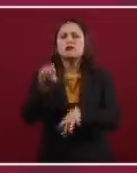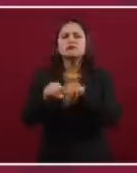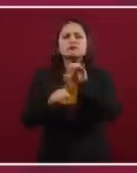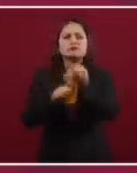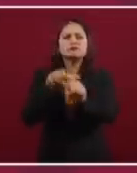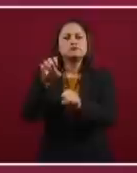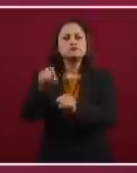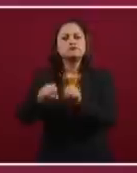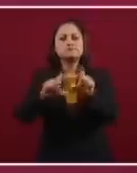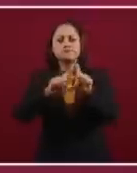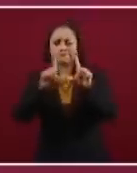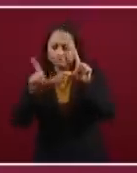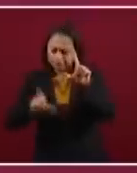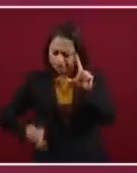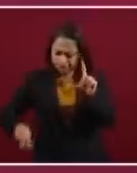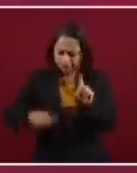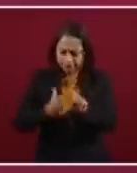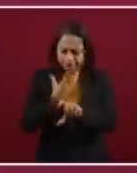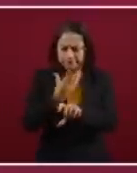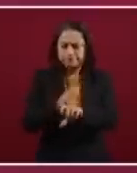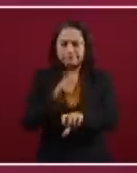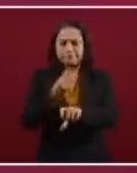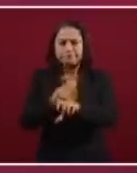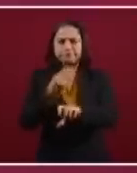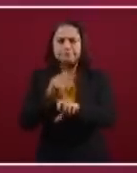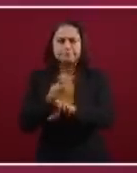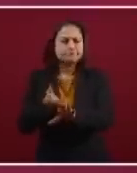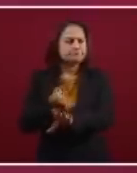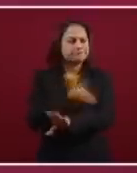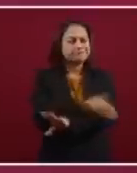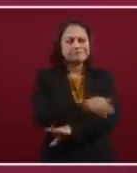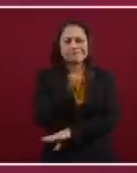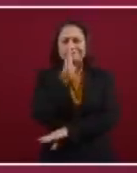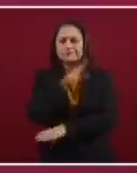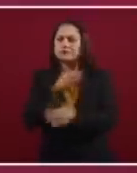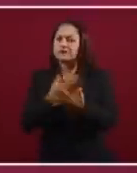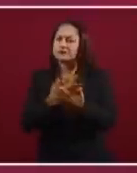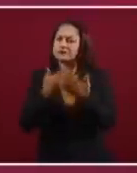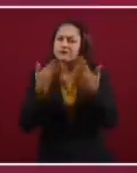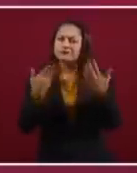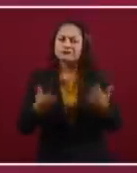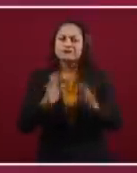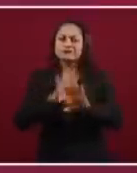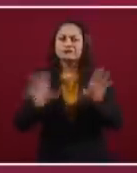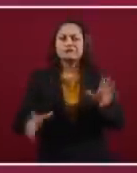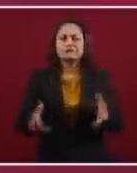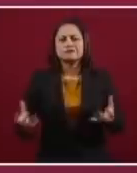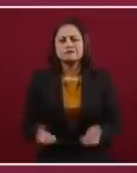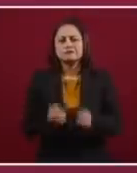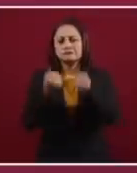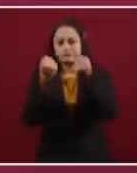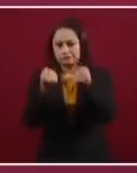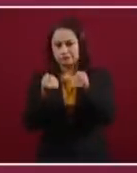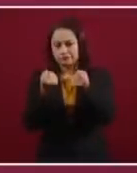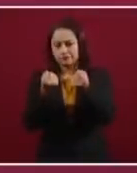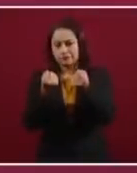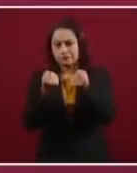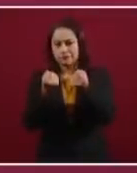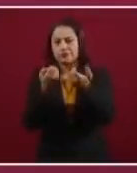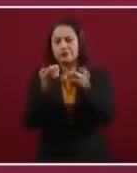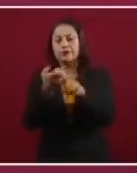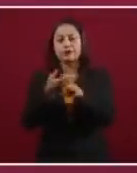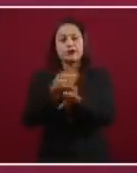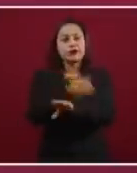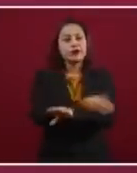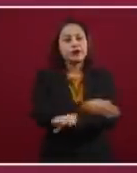del estado en que se encontraba y este estado de descomposición desintegración y cercenamiento